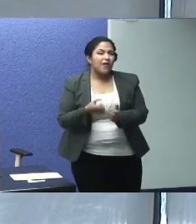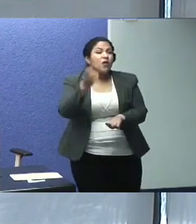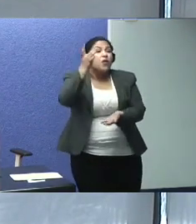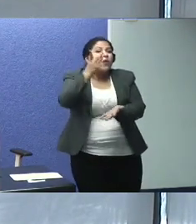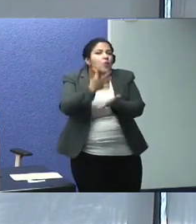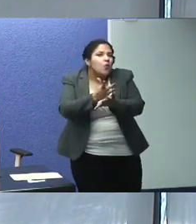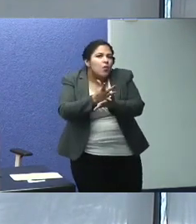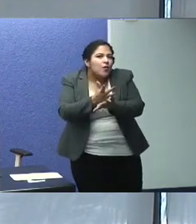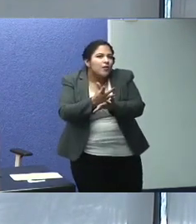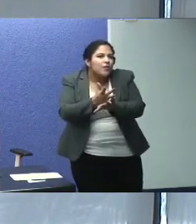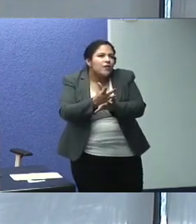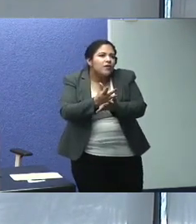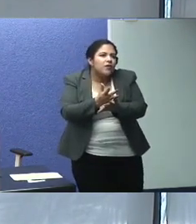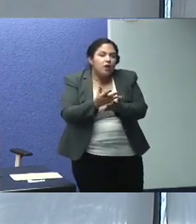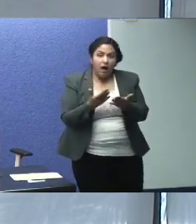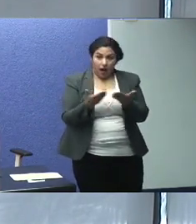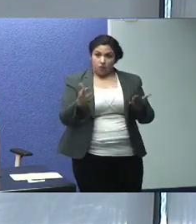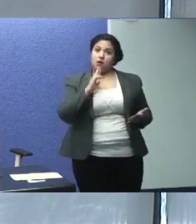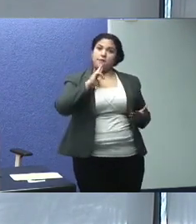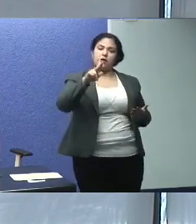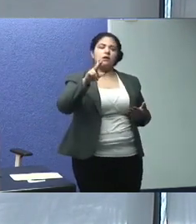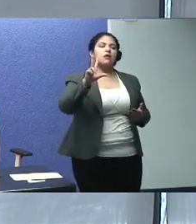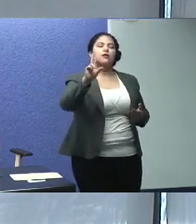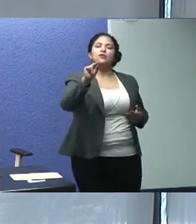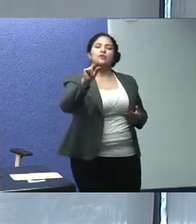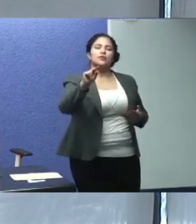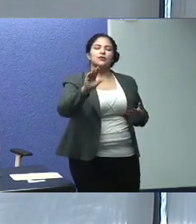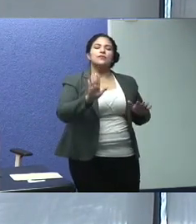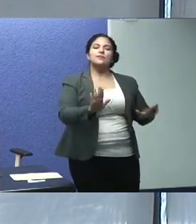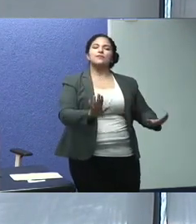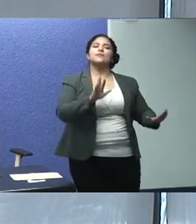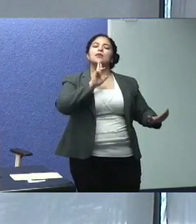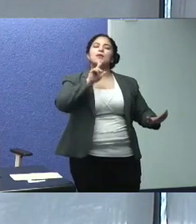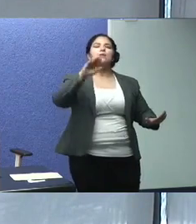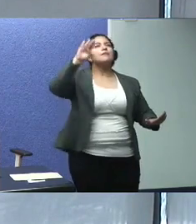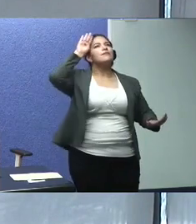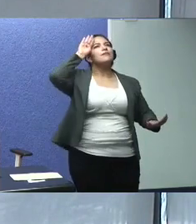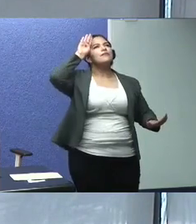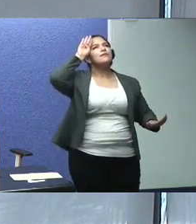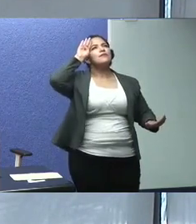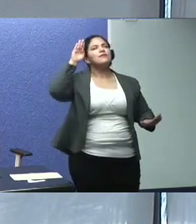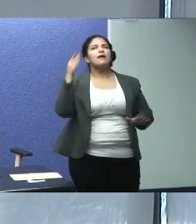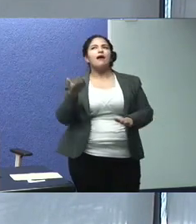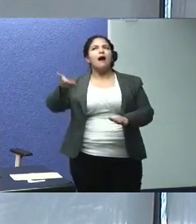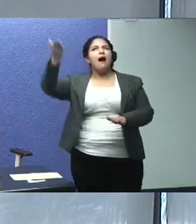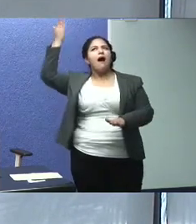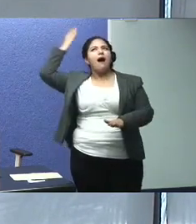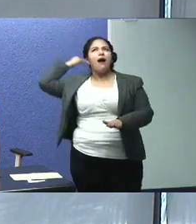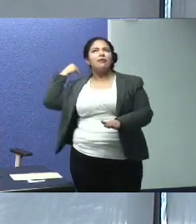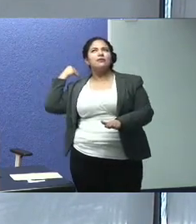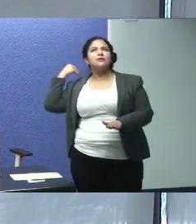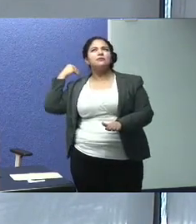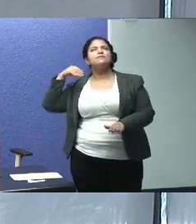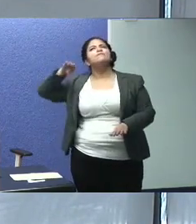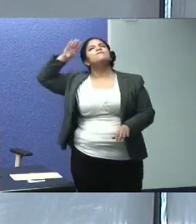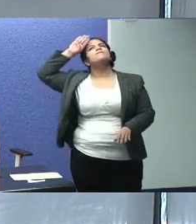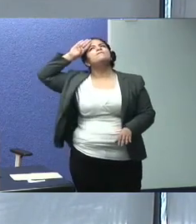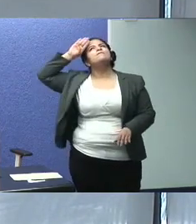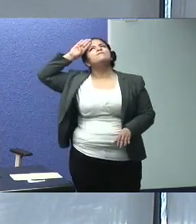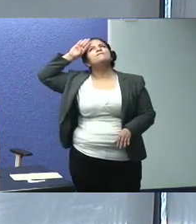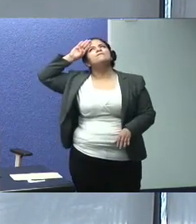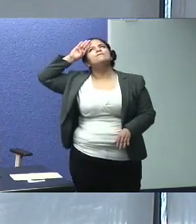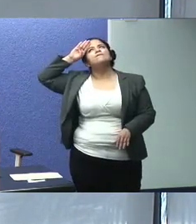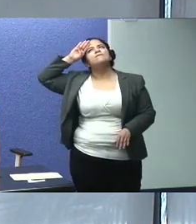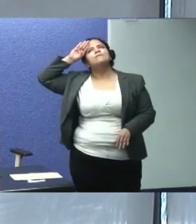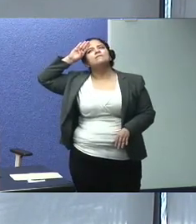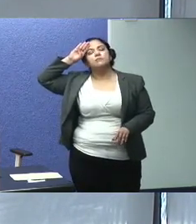el afán de ahora estamos mejor, sino habrá que reflexionar sobre la historia, pero no desde un